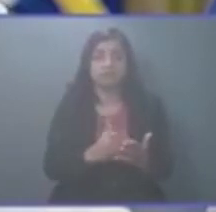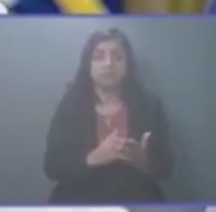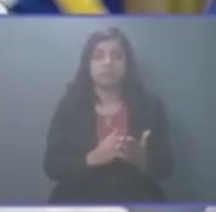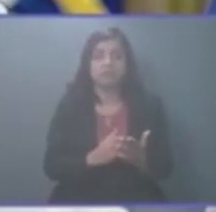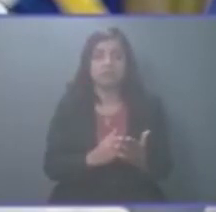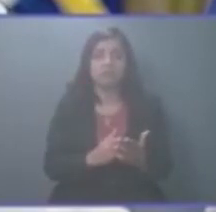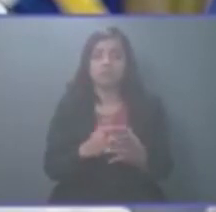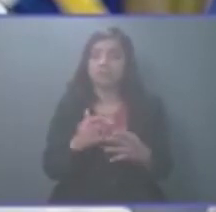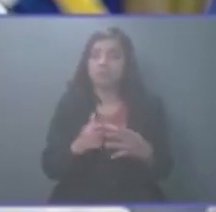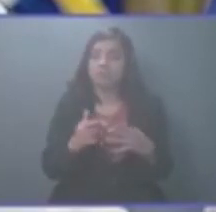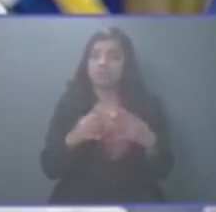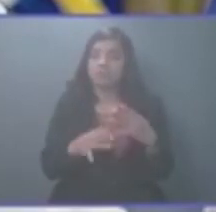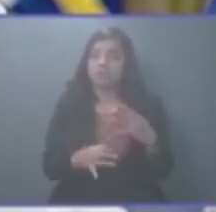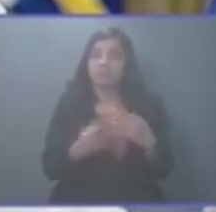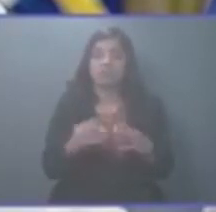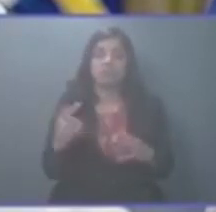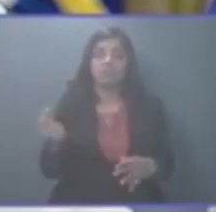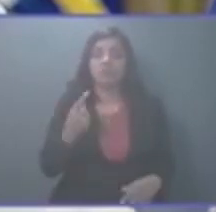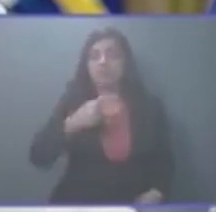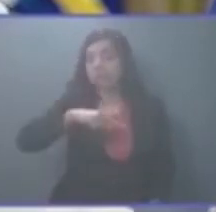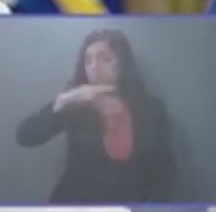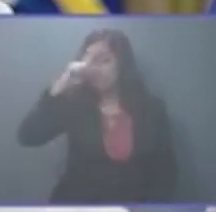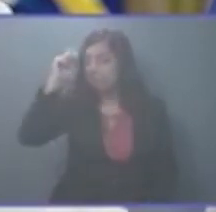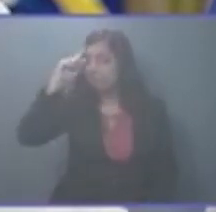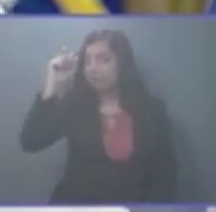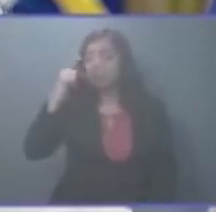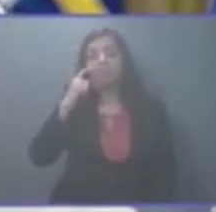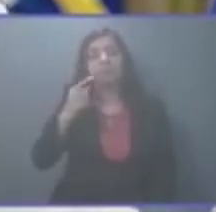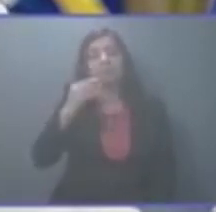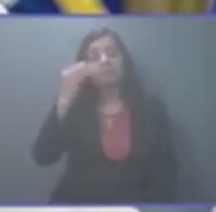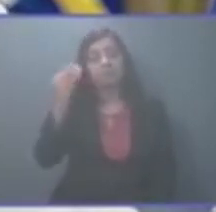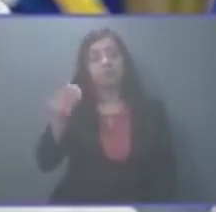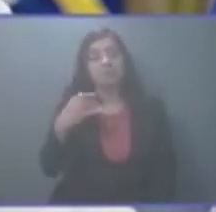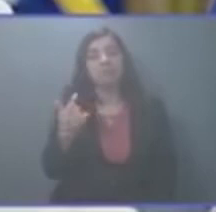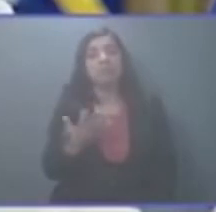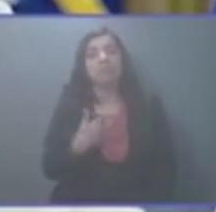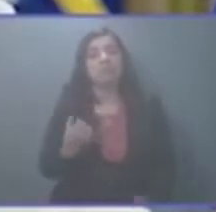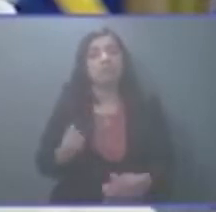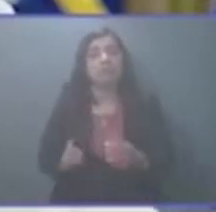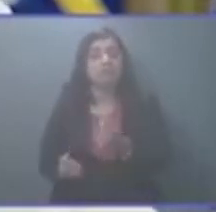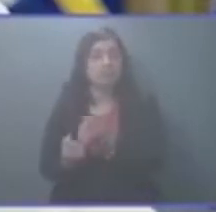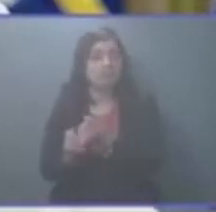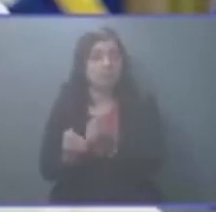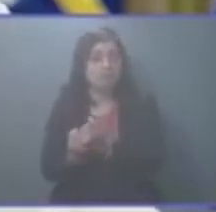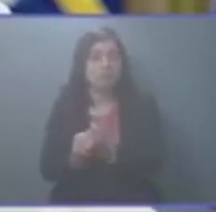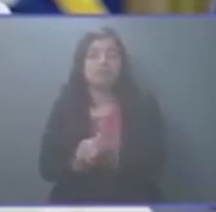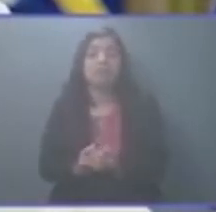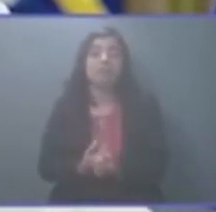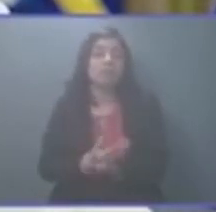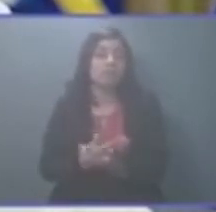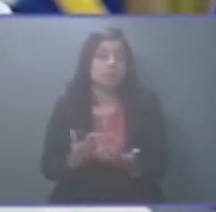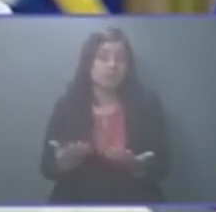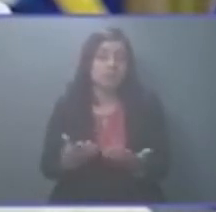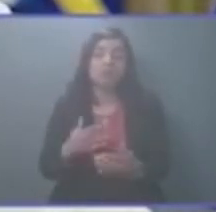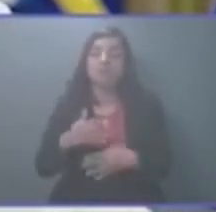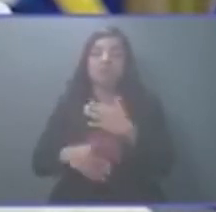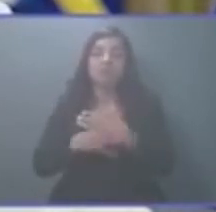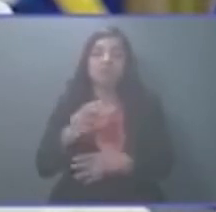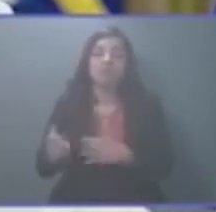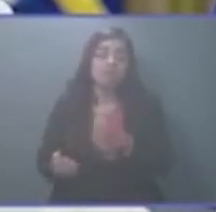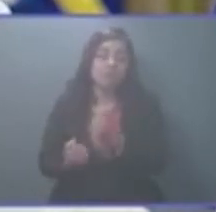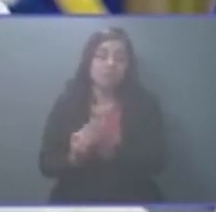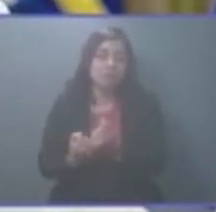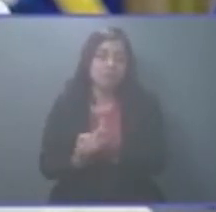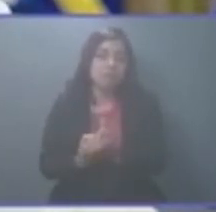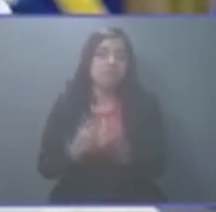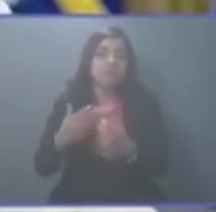legítima por parte de los trabajadores cuentan con nuestro apoyo han contado con nuestro apoyo van a seguir contando y